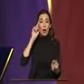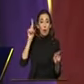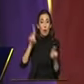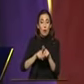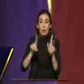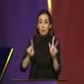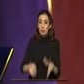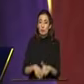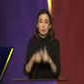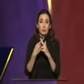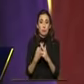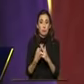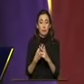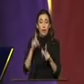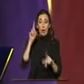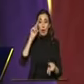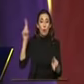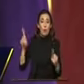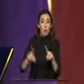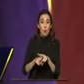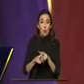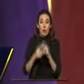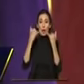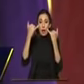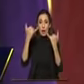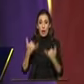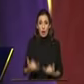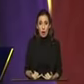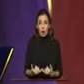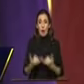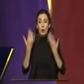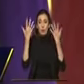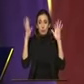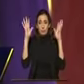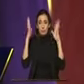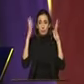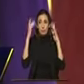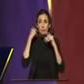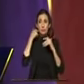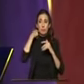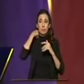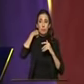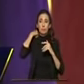comenzado. El gran acuerdo es ahora.